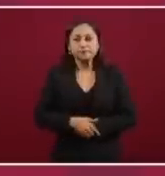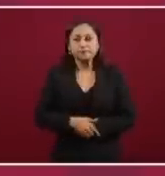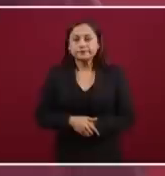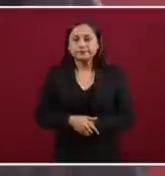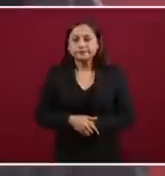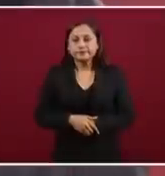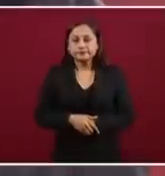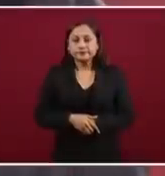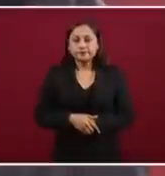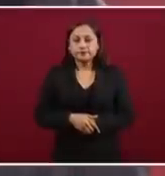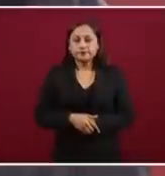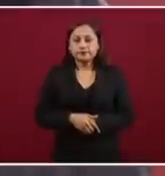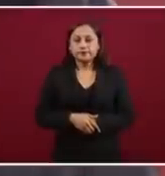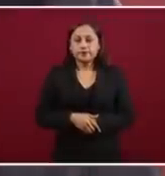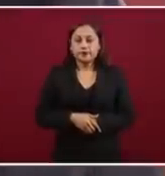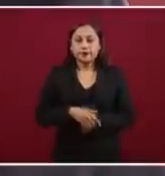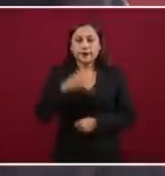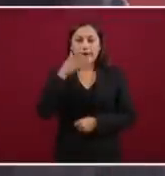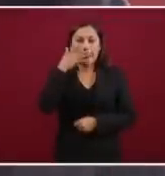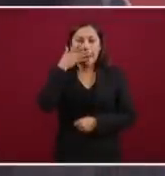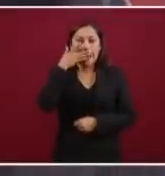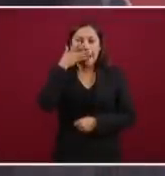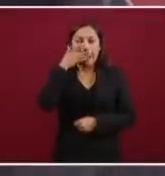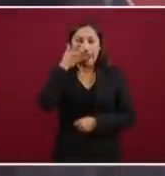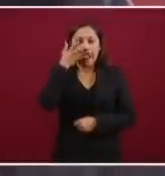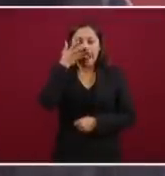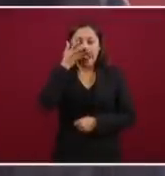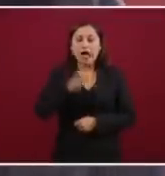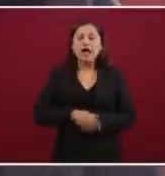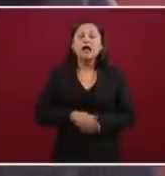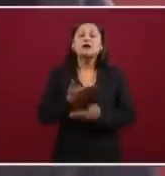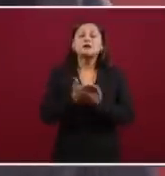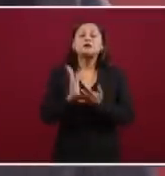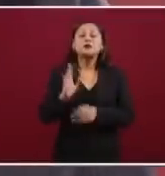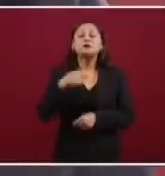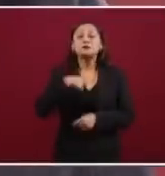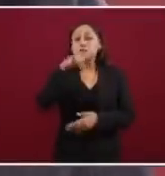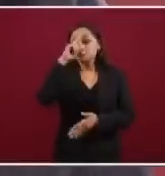creo que varios